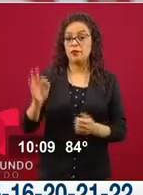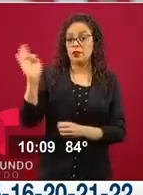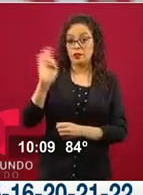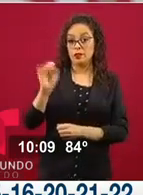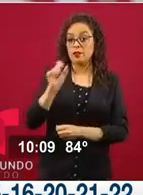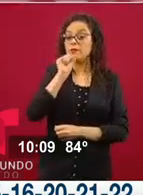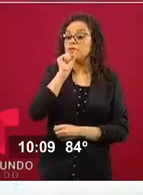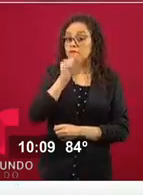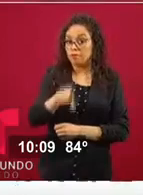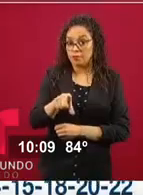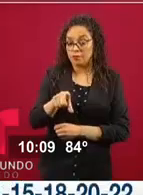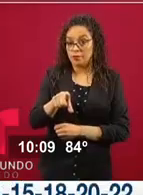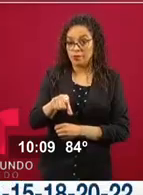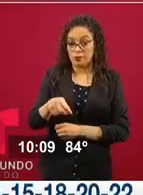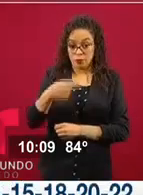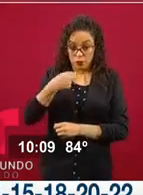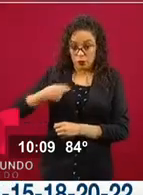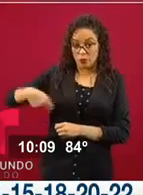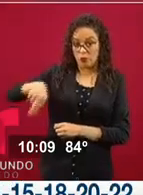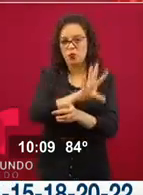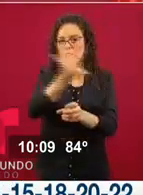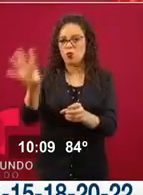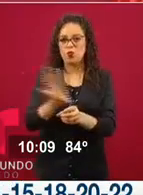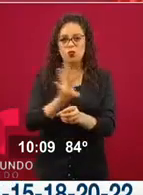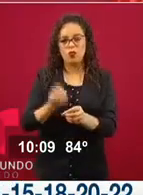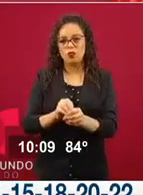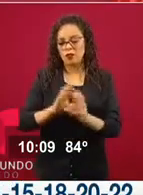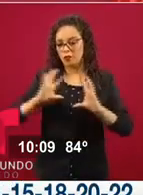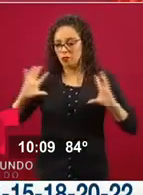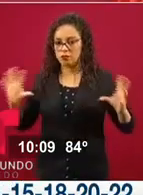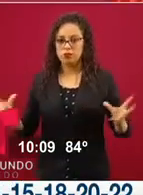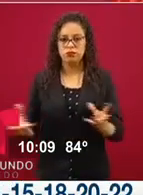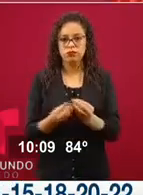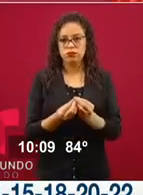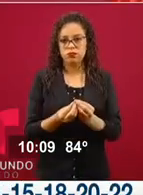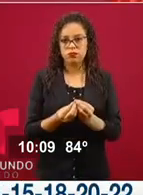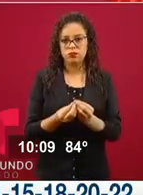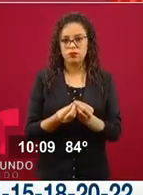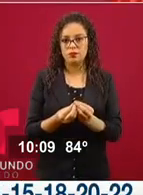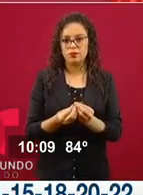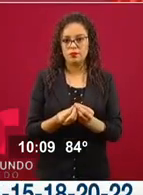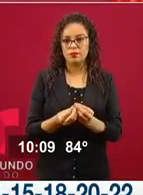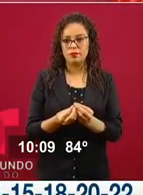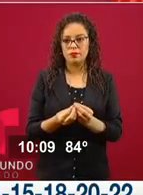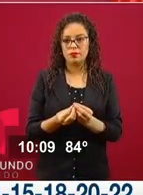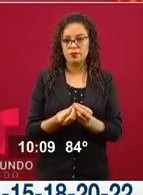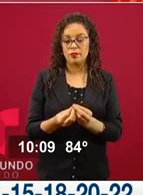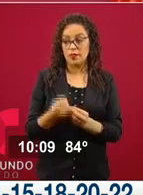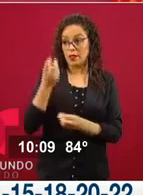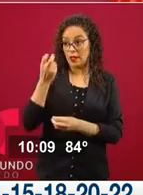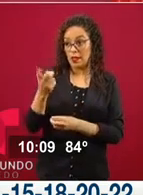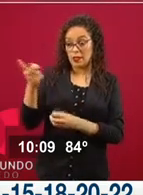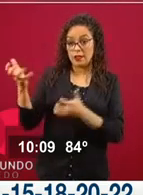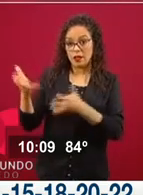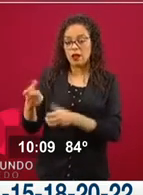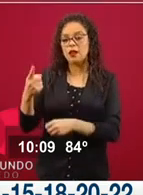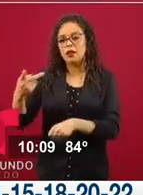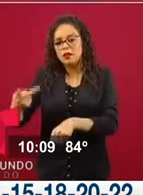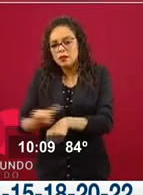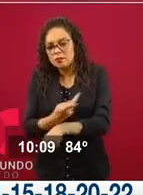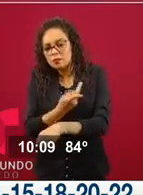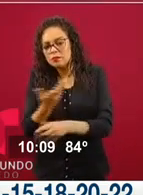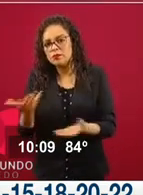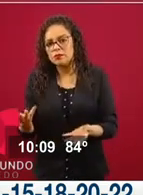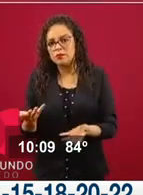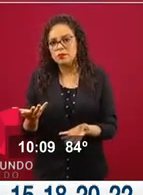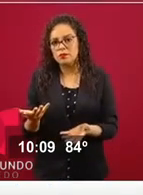fiscal general era Eric Holder. Ambos involucrados en este operativo de Rápido y Furioso. No era el presidente Donald Trump. Si